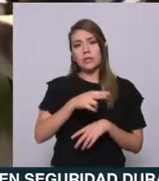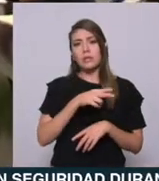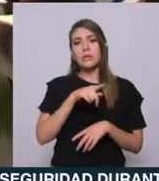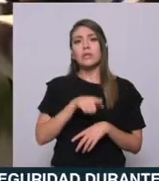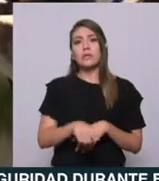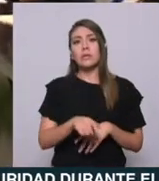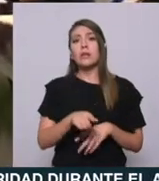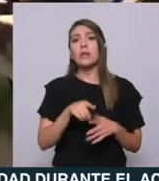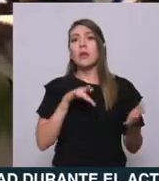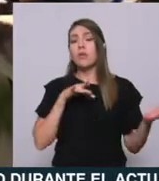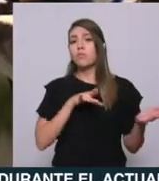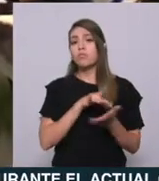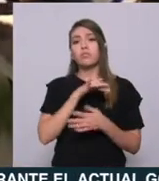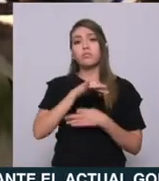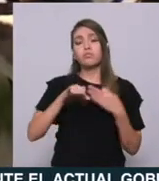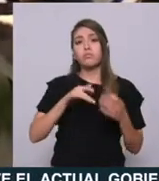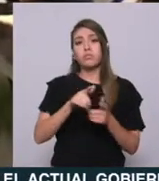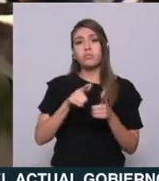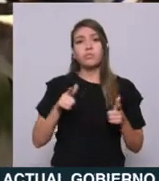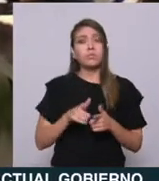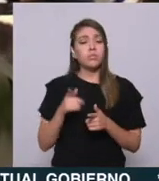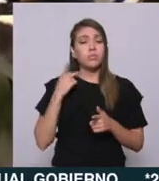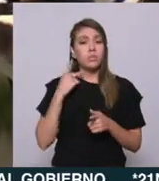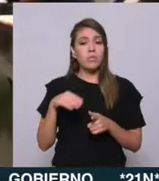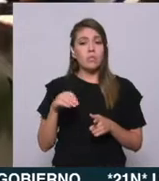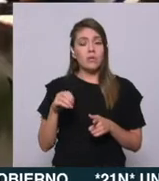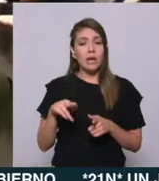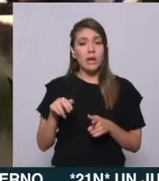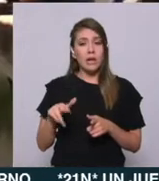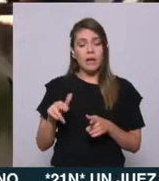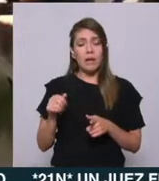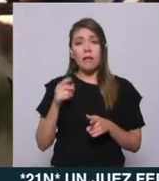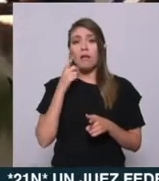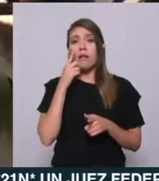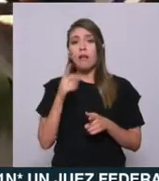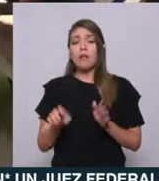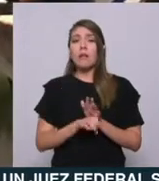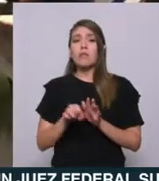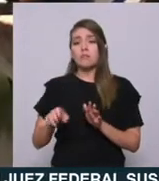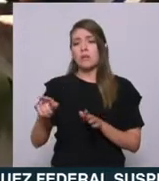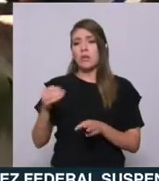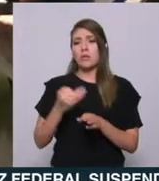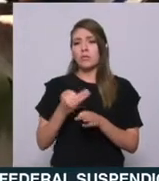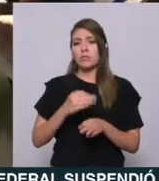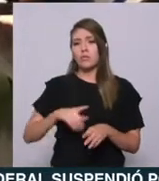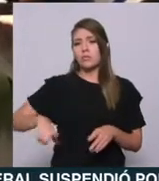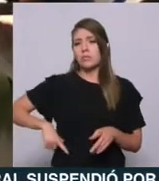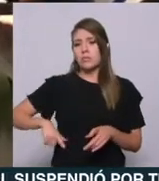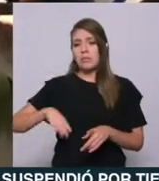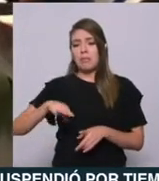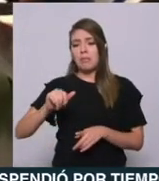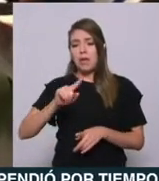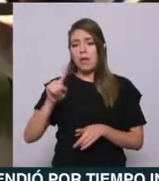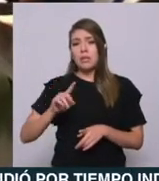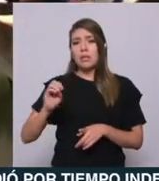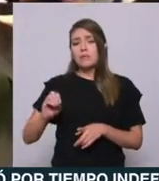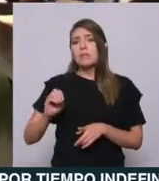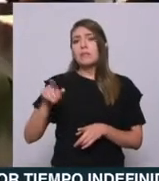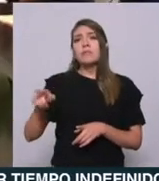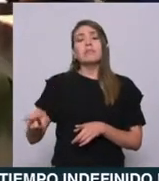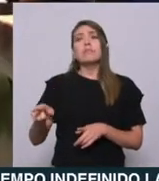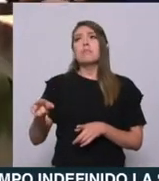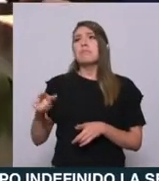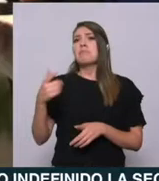Morena, pudiera modificar la Constitución y decir que el gobernador que está ahorita, del Mazo, no dure 6 años y nada más dure 4 o